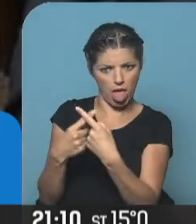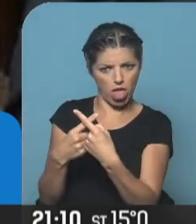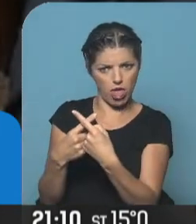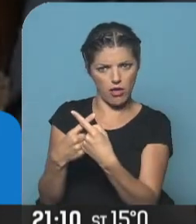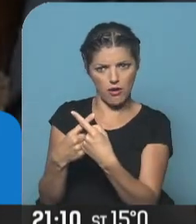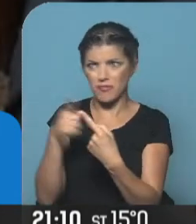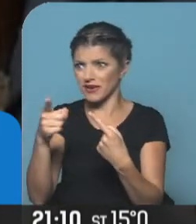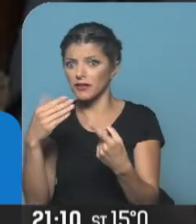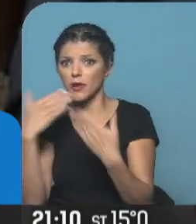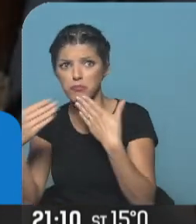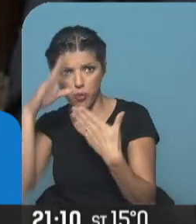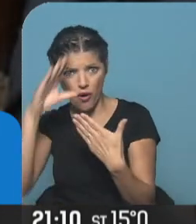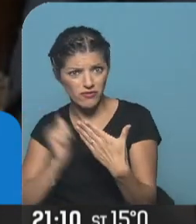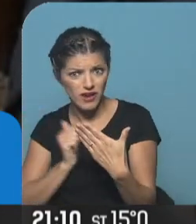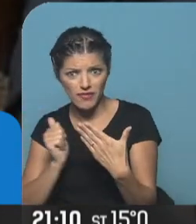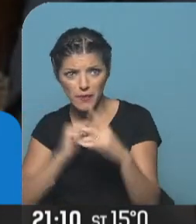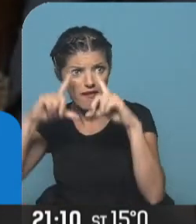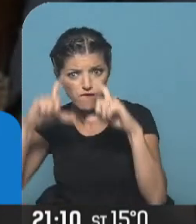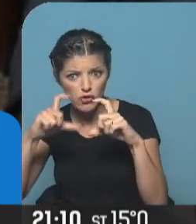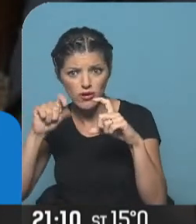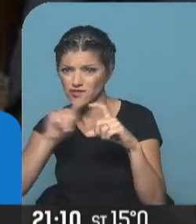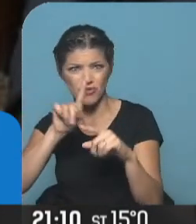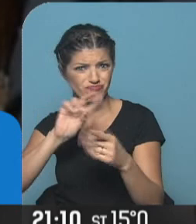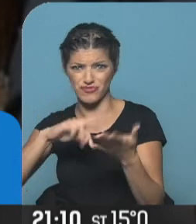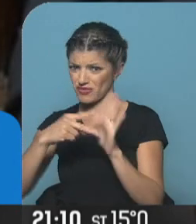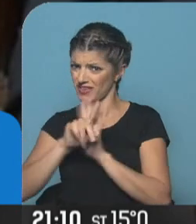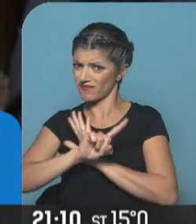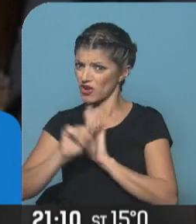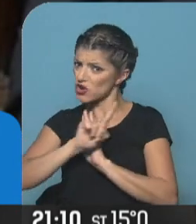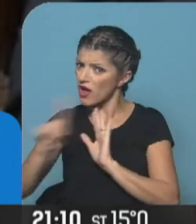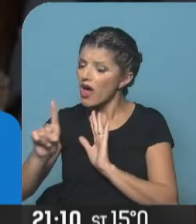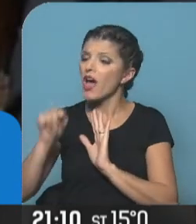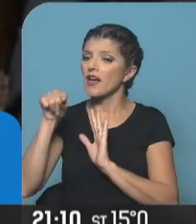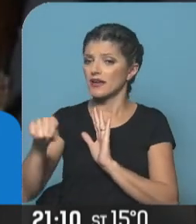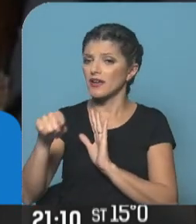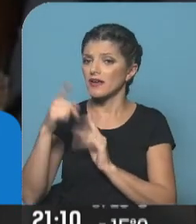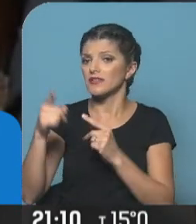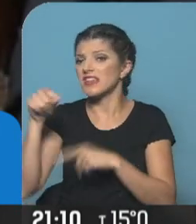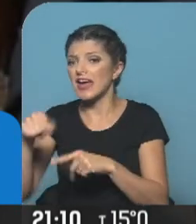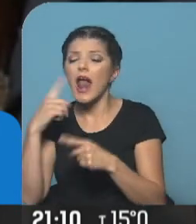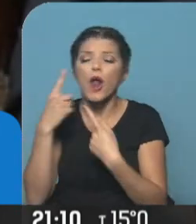hablando con un gendarme que indique que ha habido una conducción